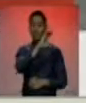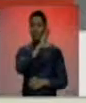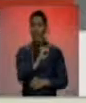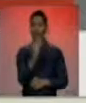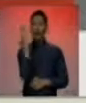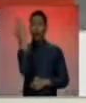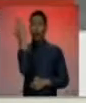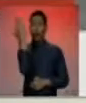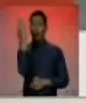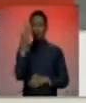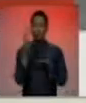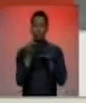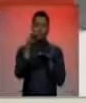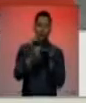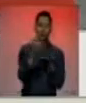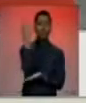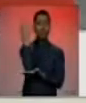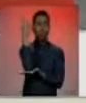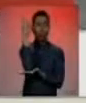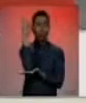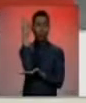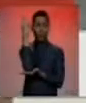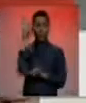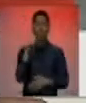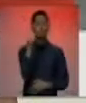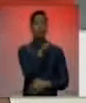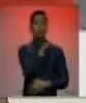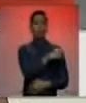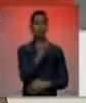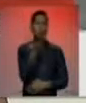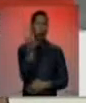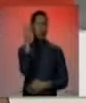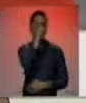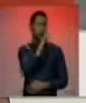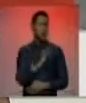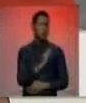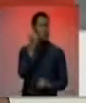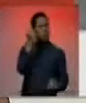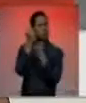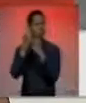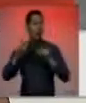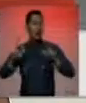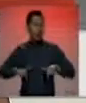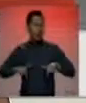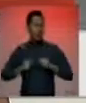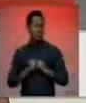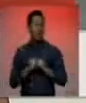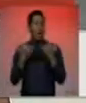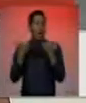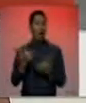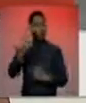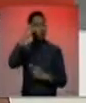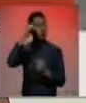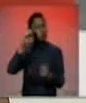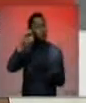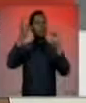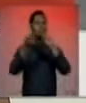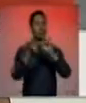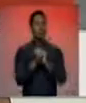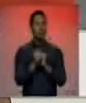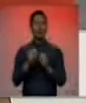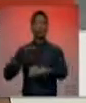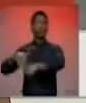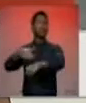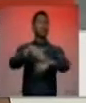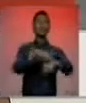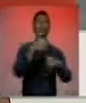Manabita Rocafuerte, quien a pesar de nunca haber sido su partidario, ahora hace un llamado para que voten por el binomio